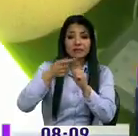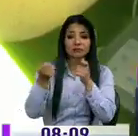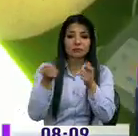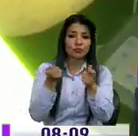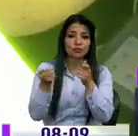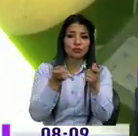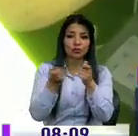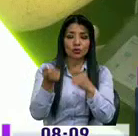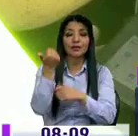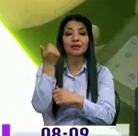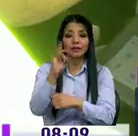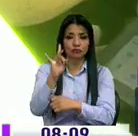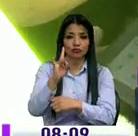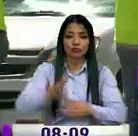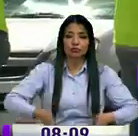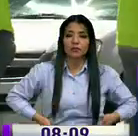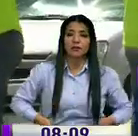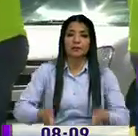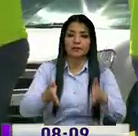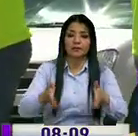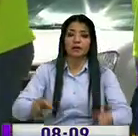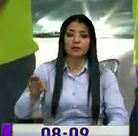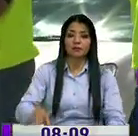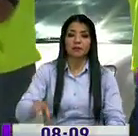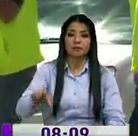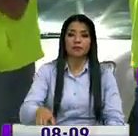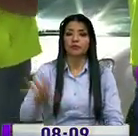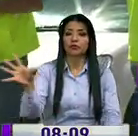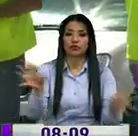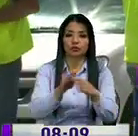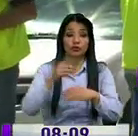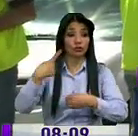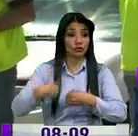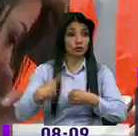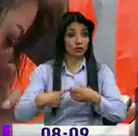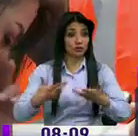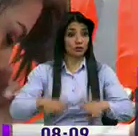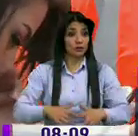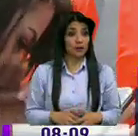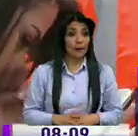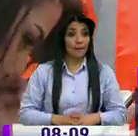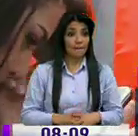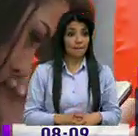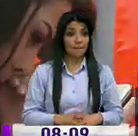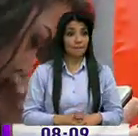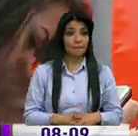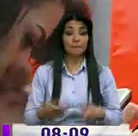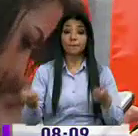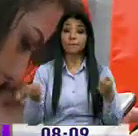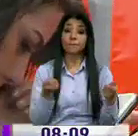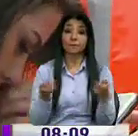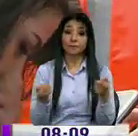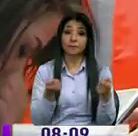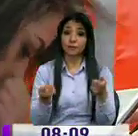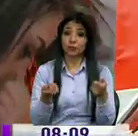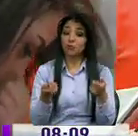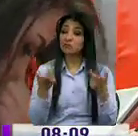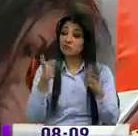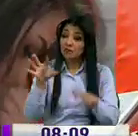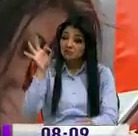los 18 dispositivos ubicados en todo el distrito metropolitano. Que los radares están bien